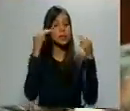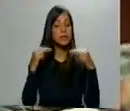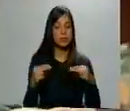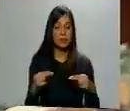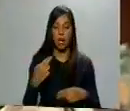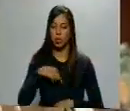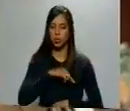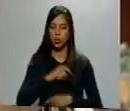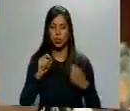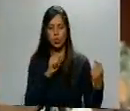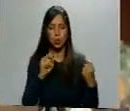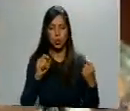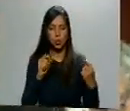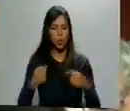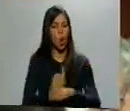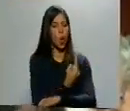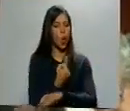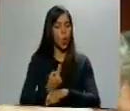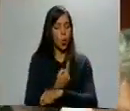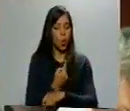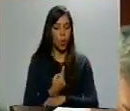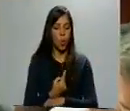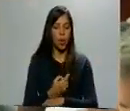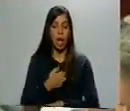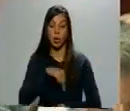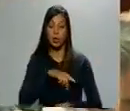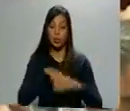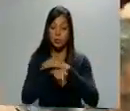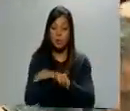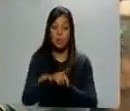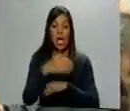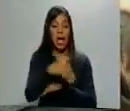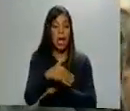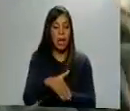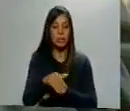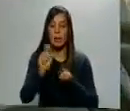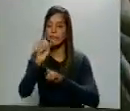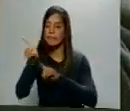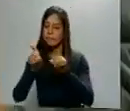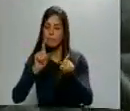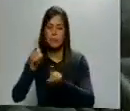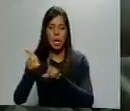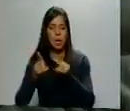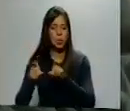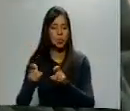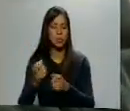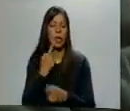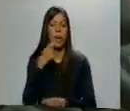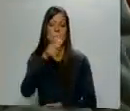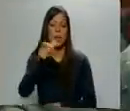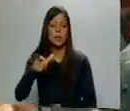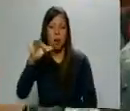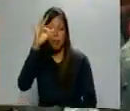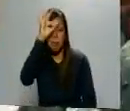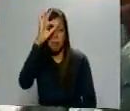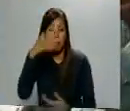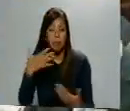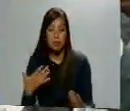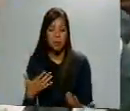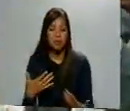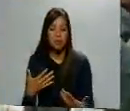debate. Inclusive fuimos a la consulta pública, y en la consulta pública la gran interrogante de la gente era